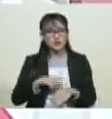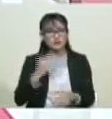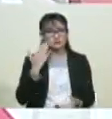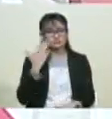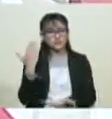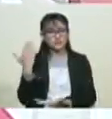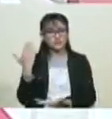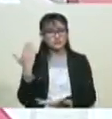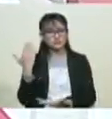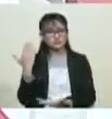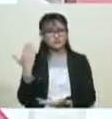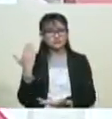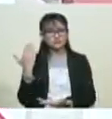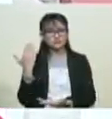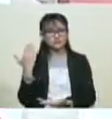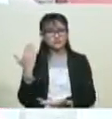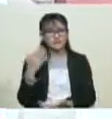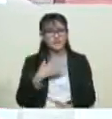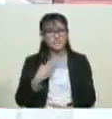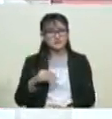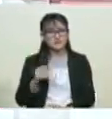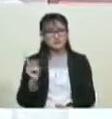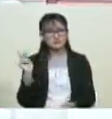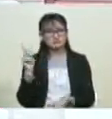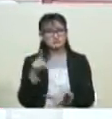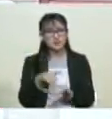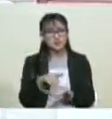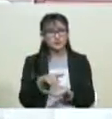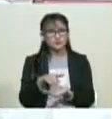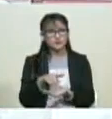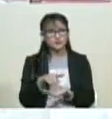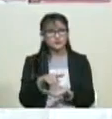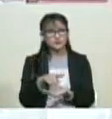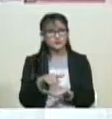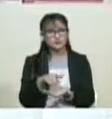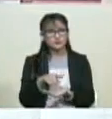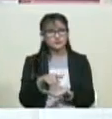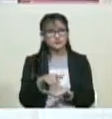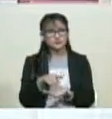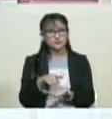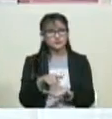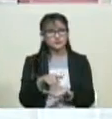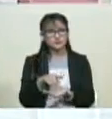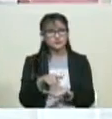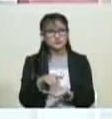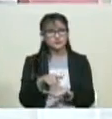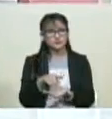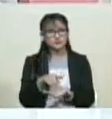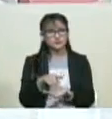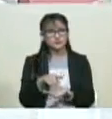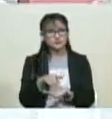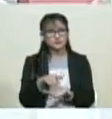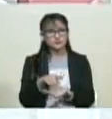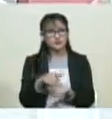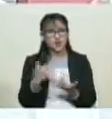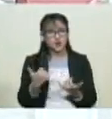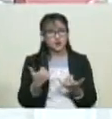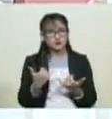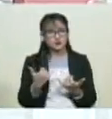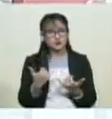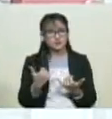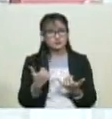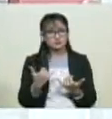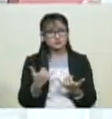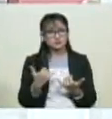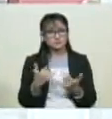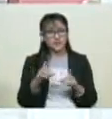apreciar ya el presidente constitucional de la república bolivariana de venezuela nicolás maduro nos acaba de salir del